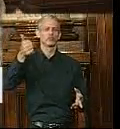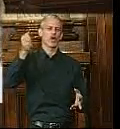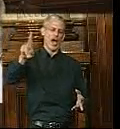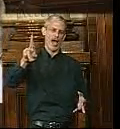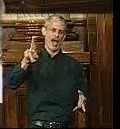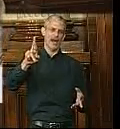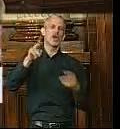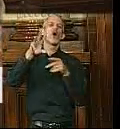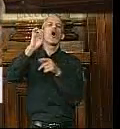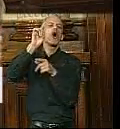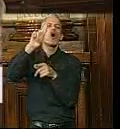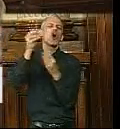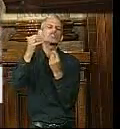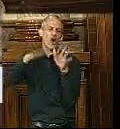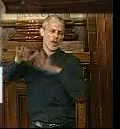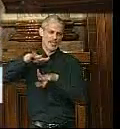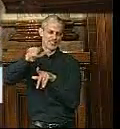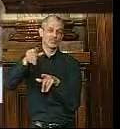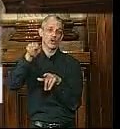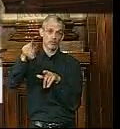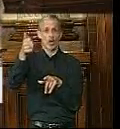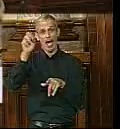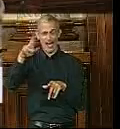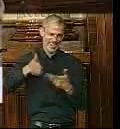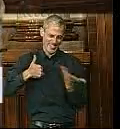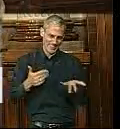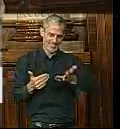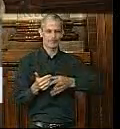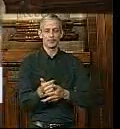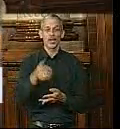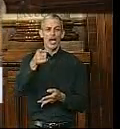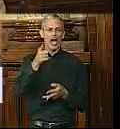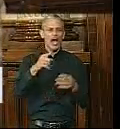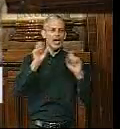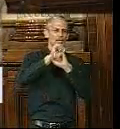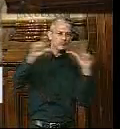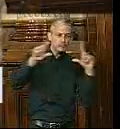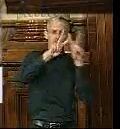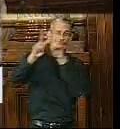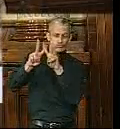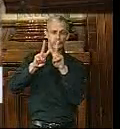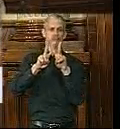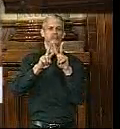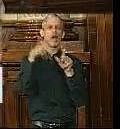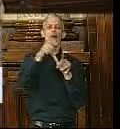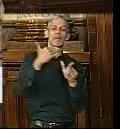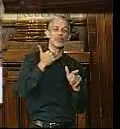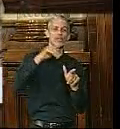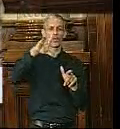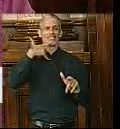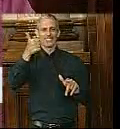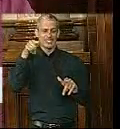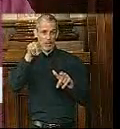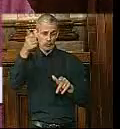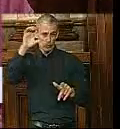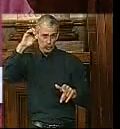Videolibroslsa.org de organización.ar de Argentina. Entonces, podemos entrar a la página web entrar y mirar todo lo